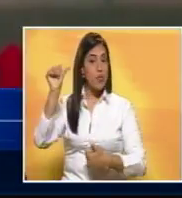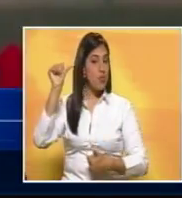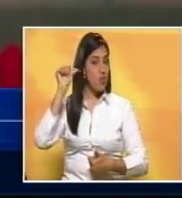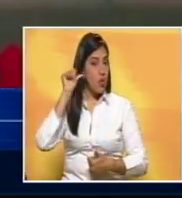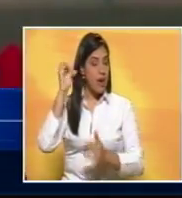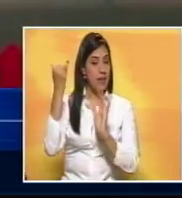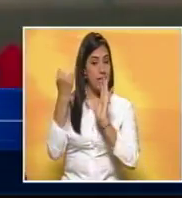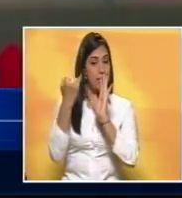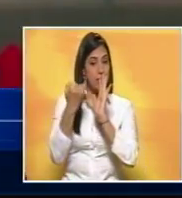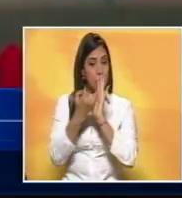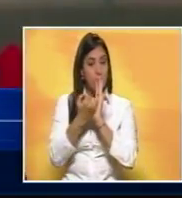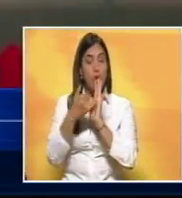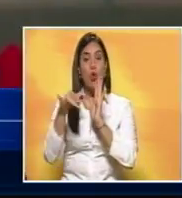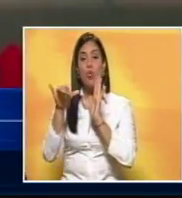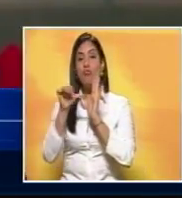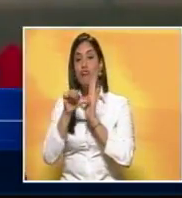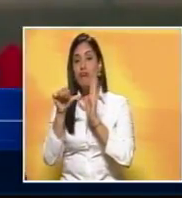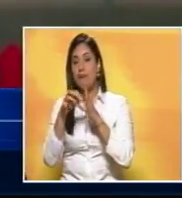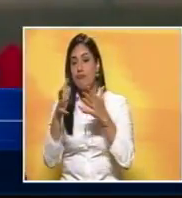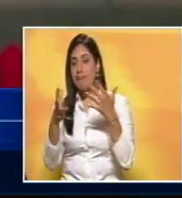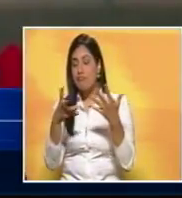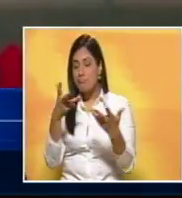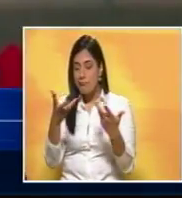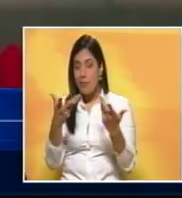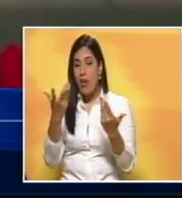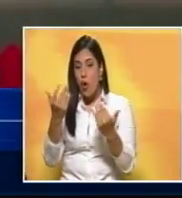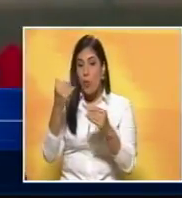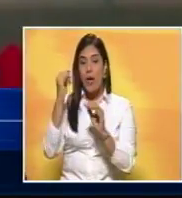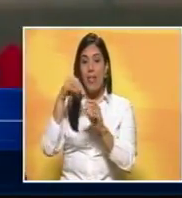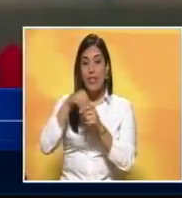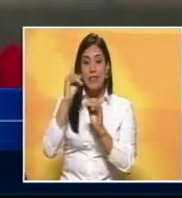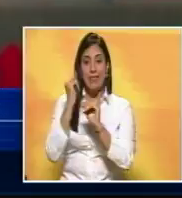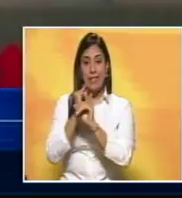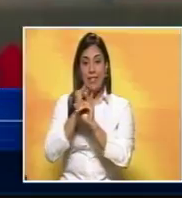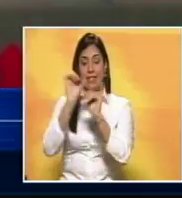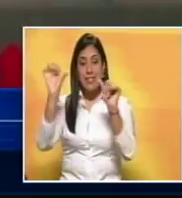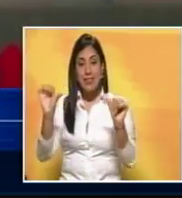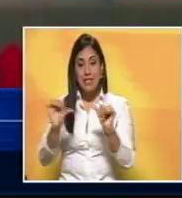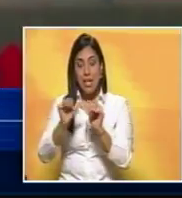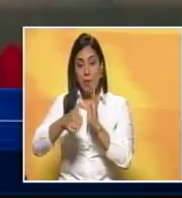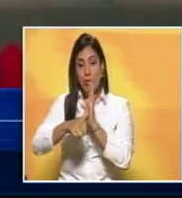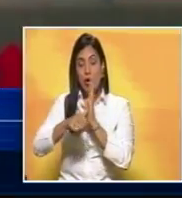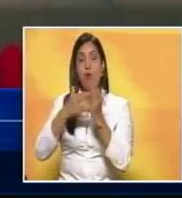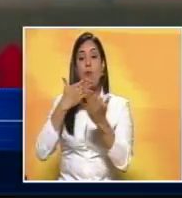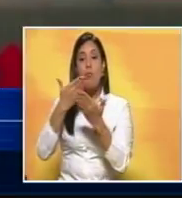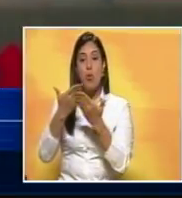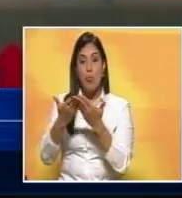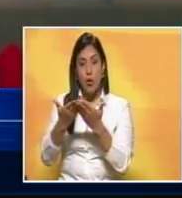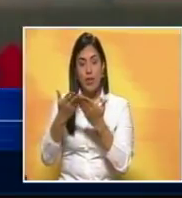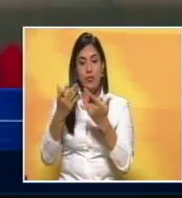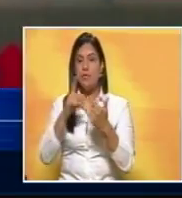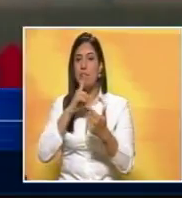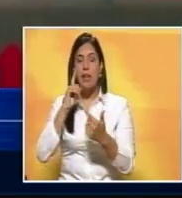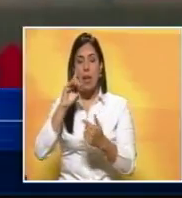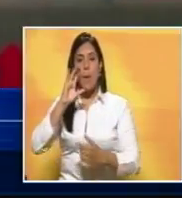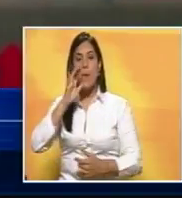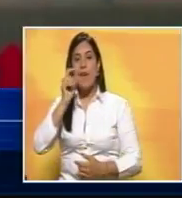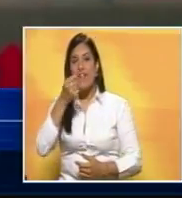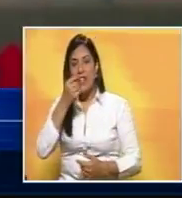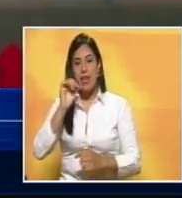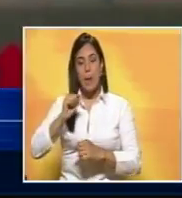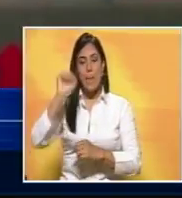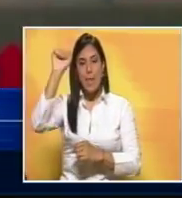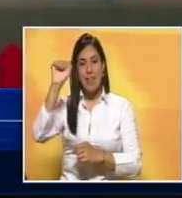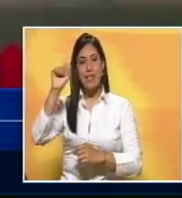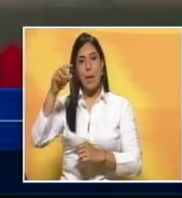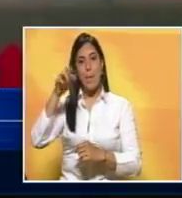candidatas inscritas en el Internet, en el sistema automatizado de postulaciones, son COPEI, el